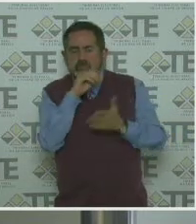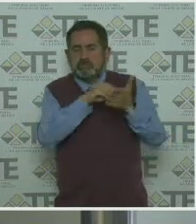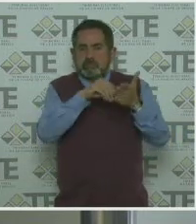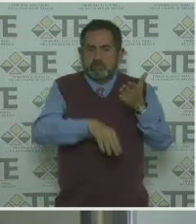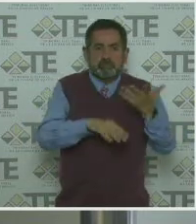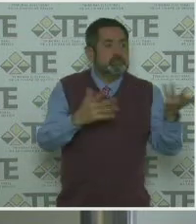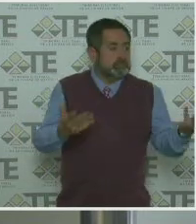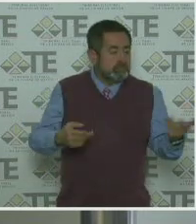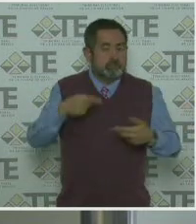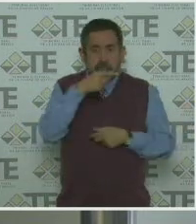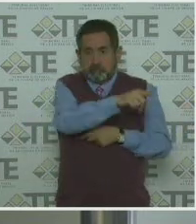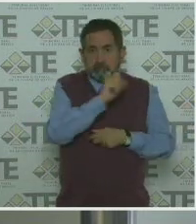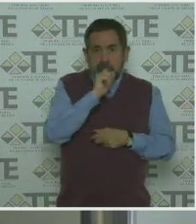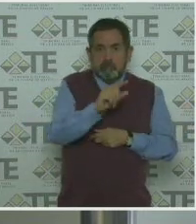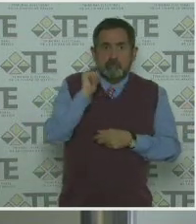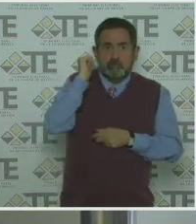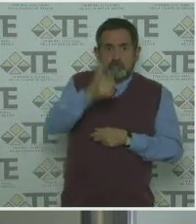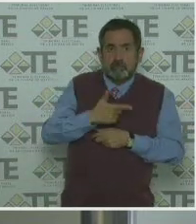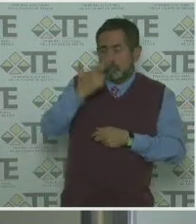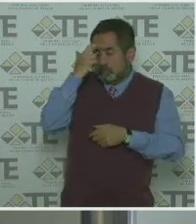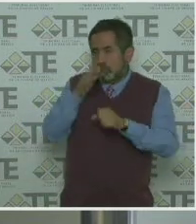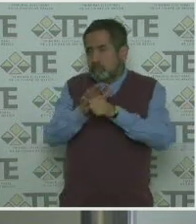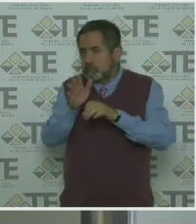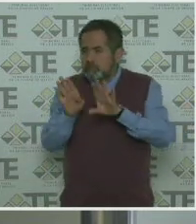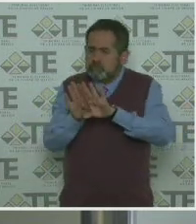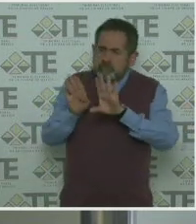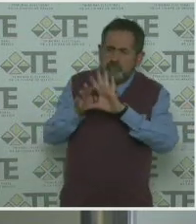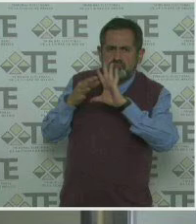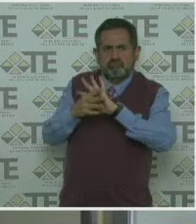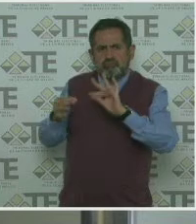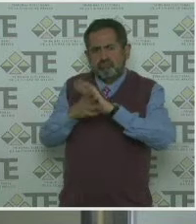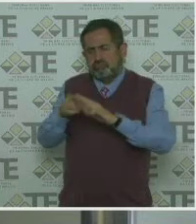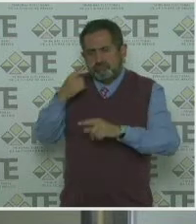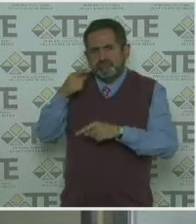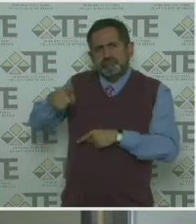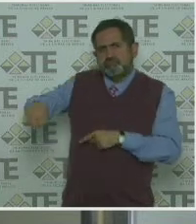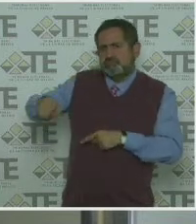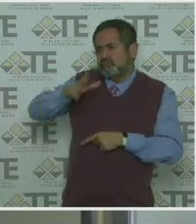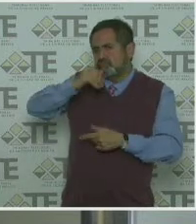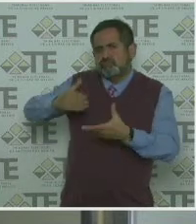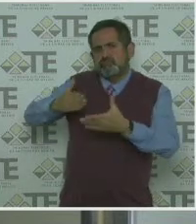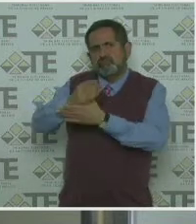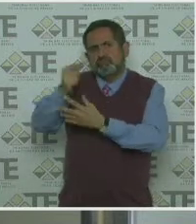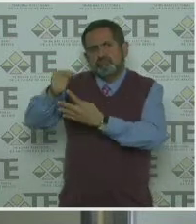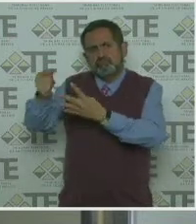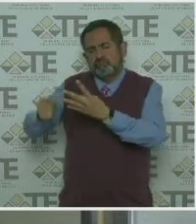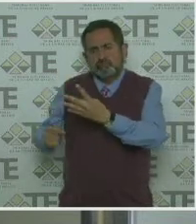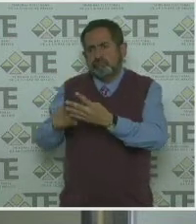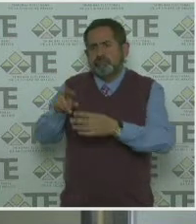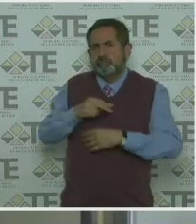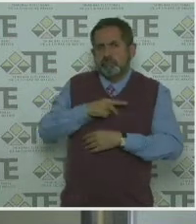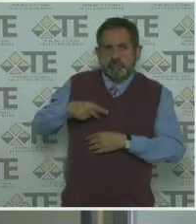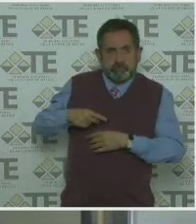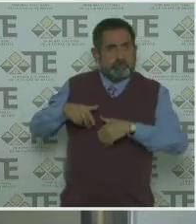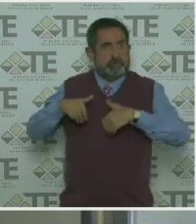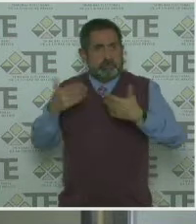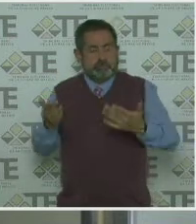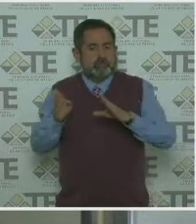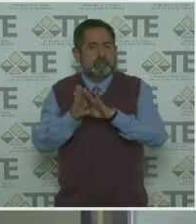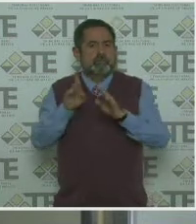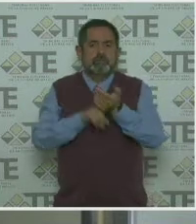el órgano responsable no expuso algún motivo ni fundamento para justificar la inviabilidad o inviabilidad de las especificaciones